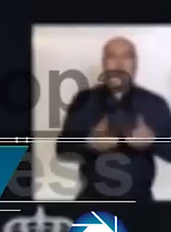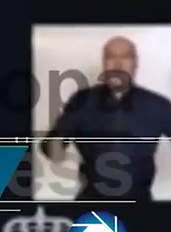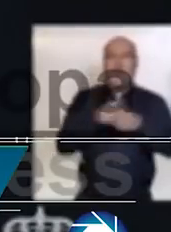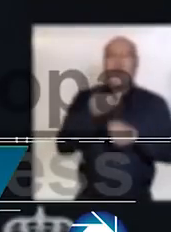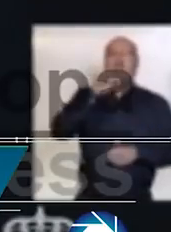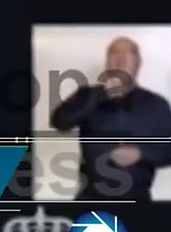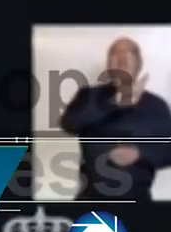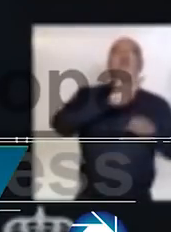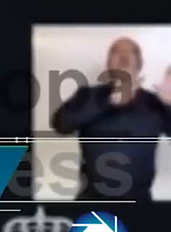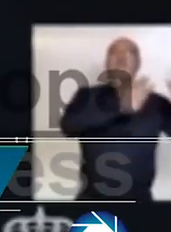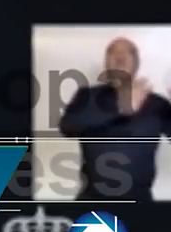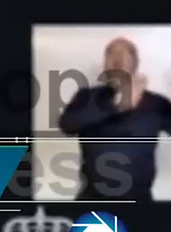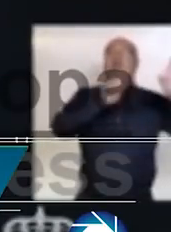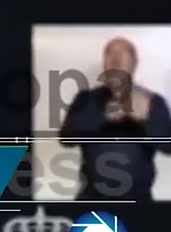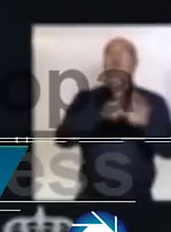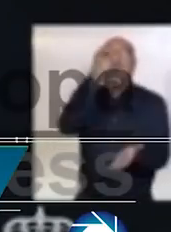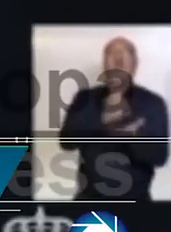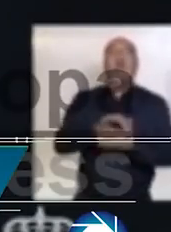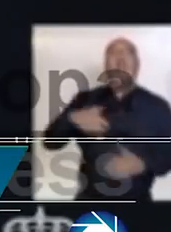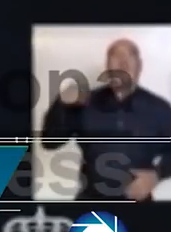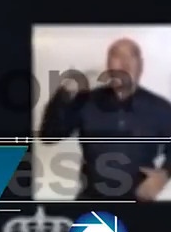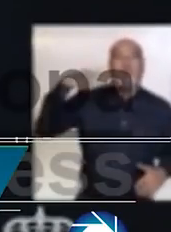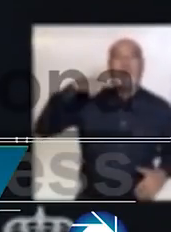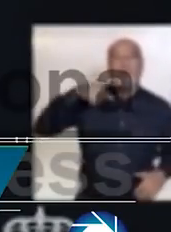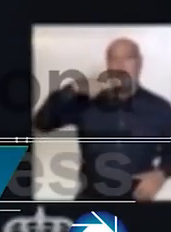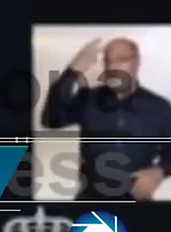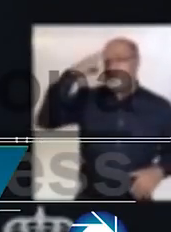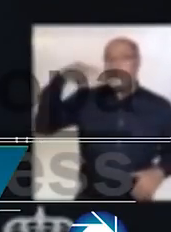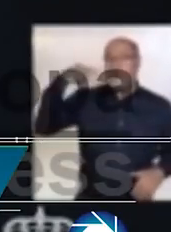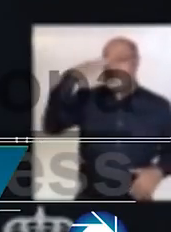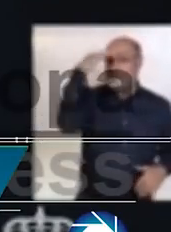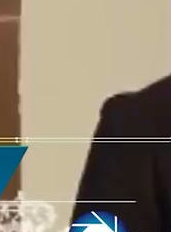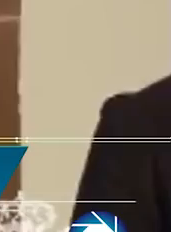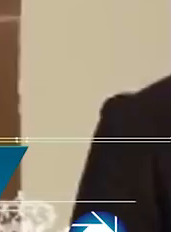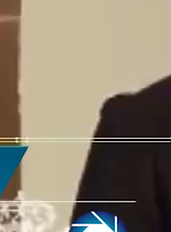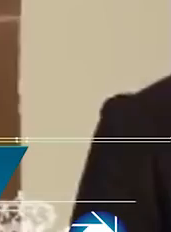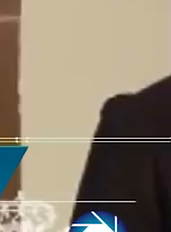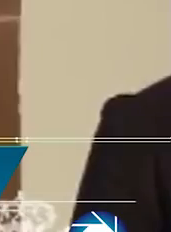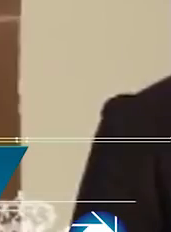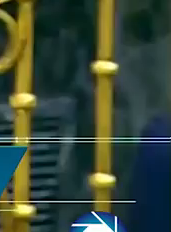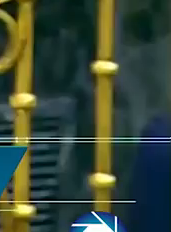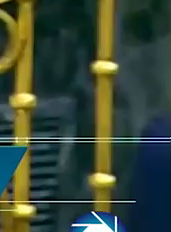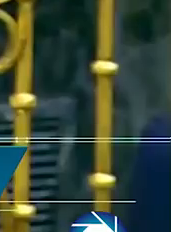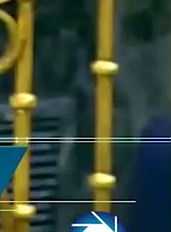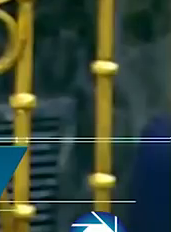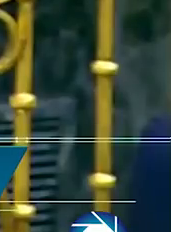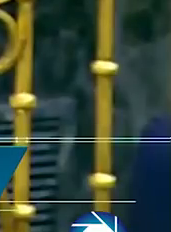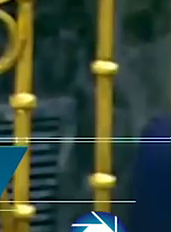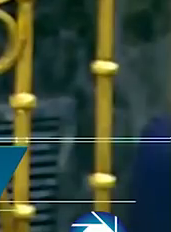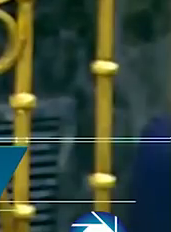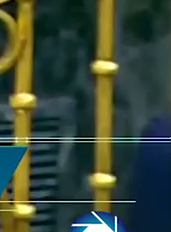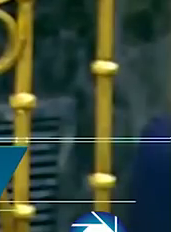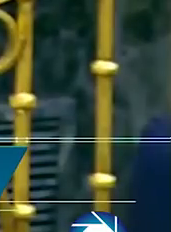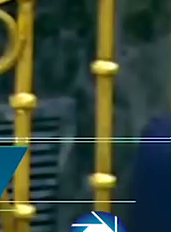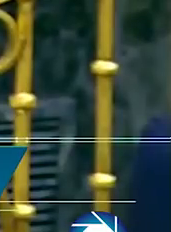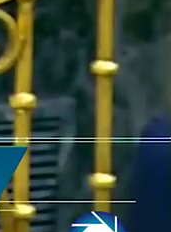a una legión de mangantes y mangantas que no le dan un palo al agua y que han colocado con sueldos de